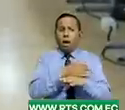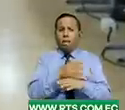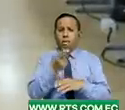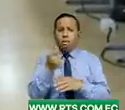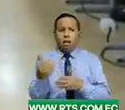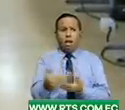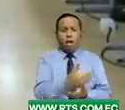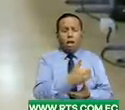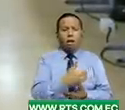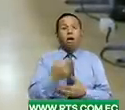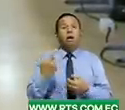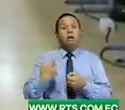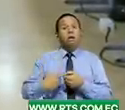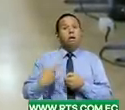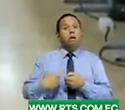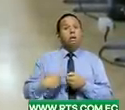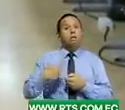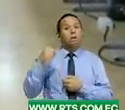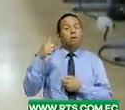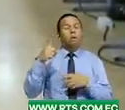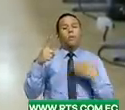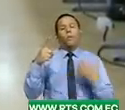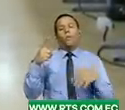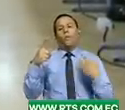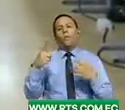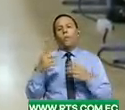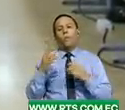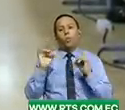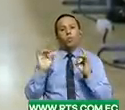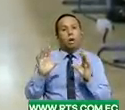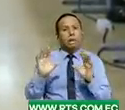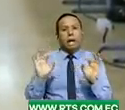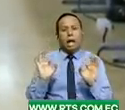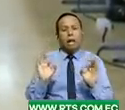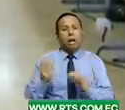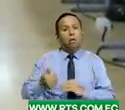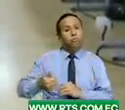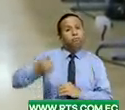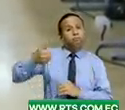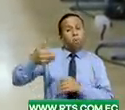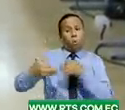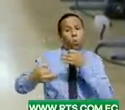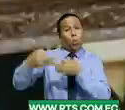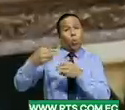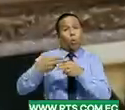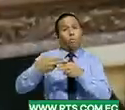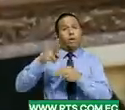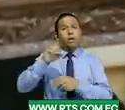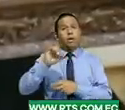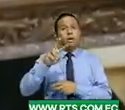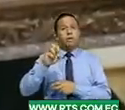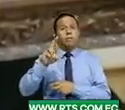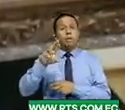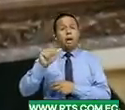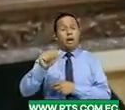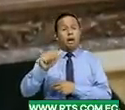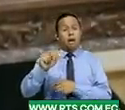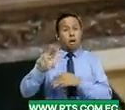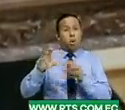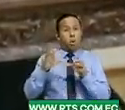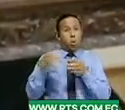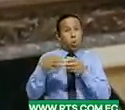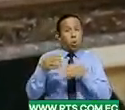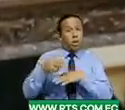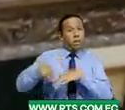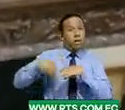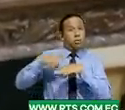Y en Quito, la suerte no estuvo de su lado, y el juez Luis Rivera de la Corte Nacional de Justicia, acogiendo el pedido de la fiscal